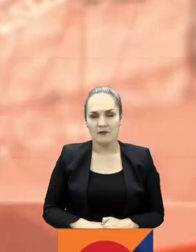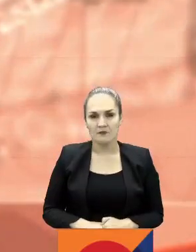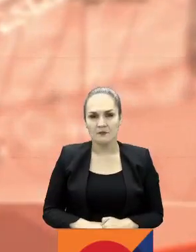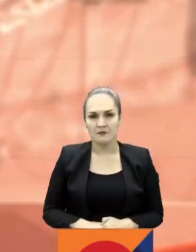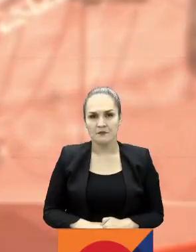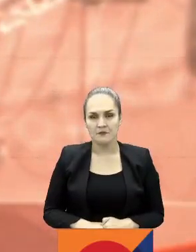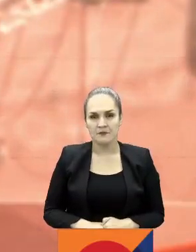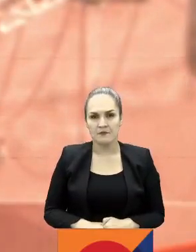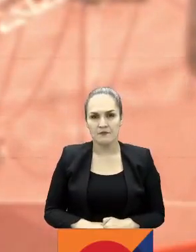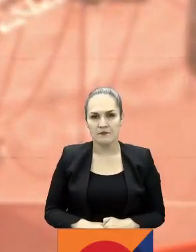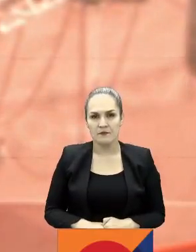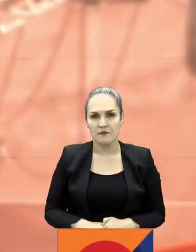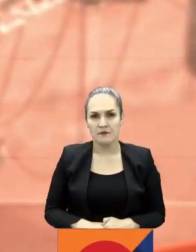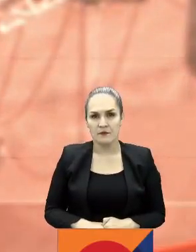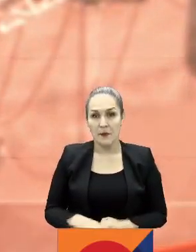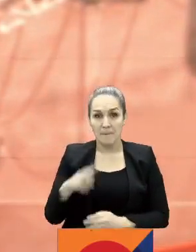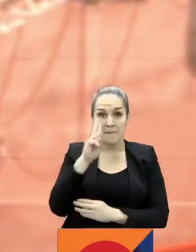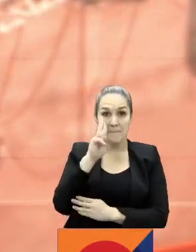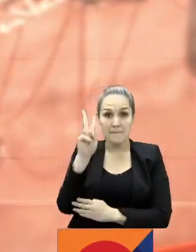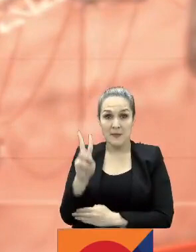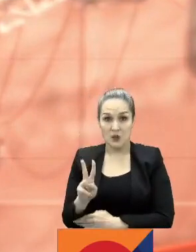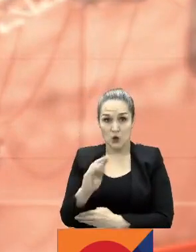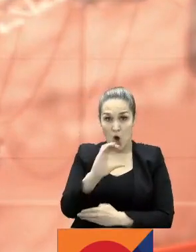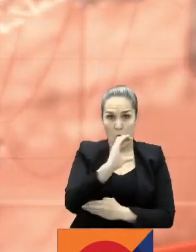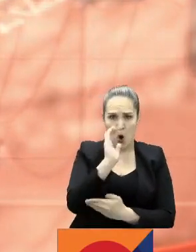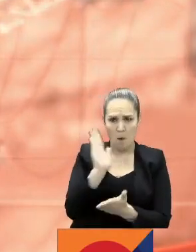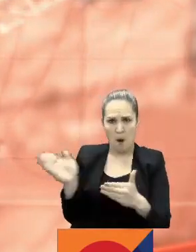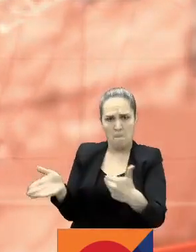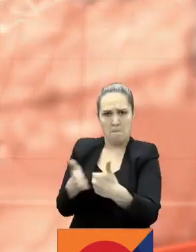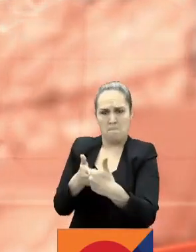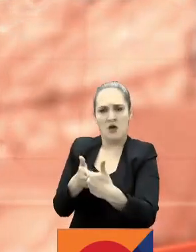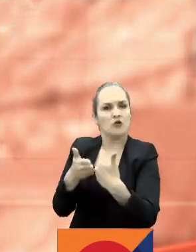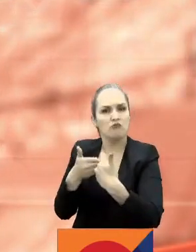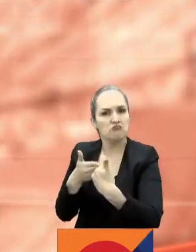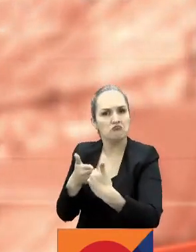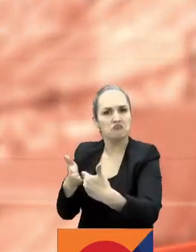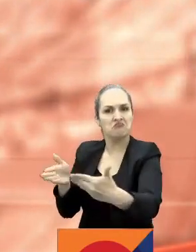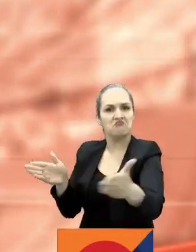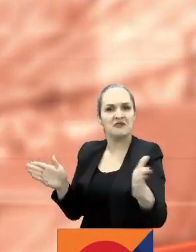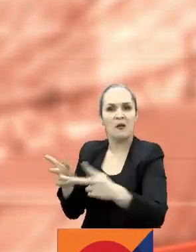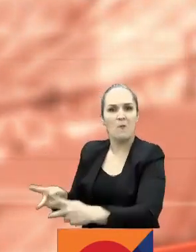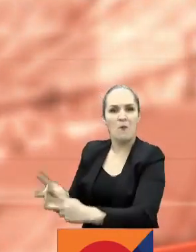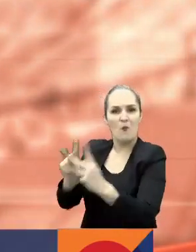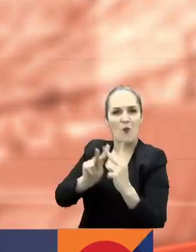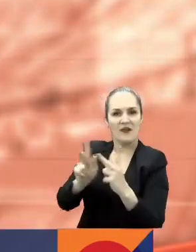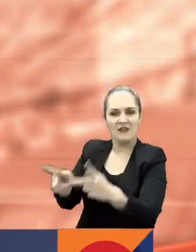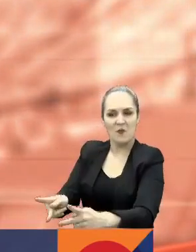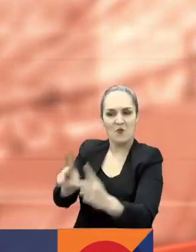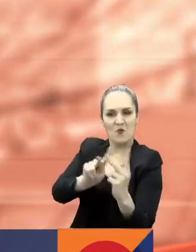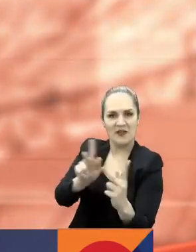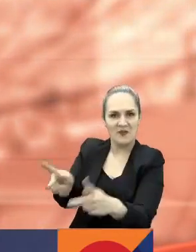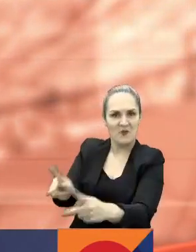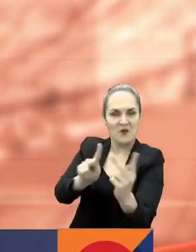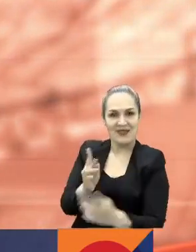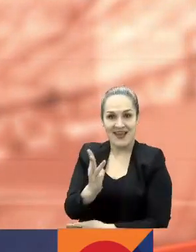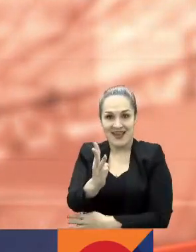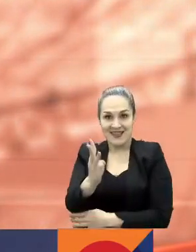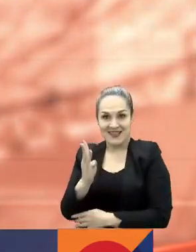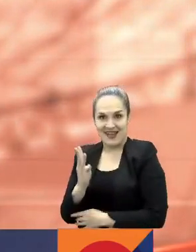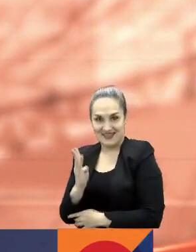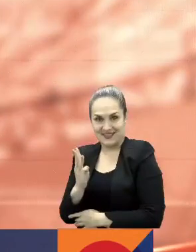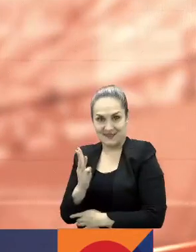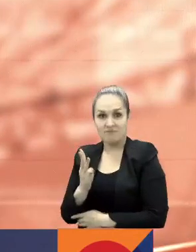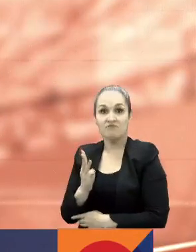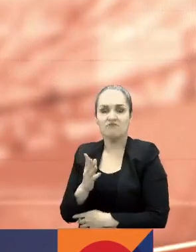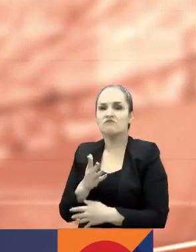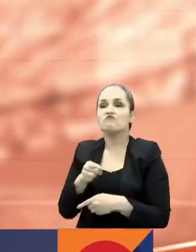Con la apertura de la frontera con Venezuela, cientos de personas han comenzado a llegar por los puentes internacionales Francisco de Paula Santander y las tienditas